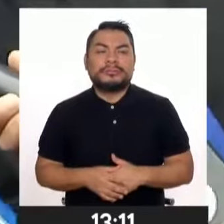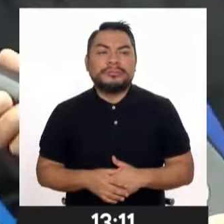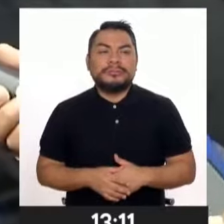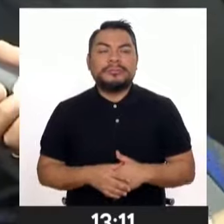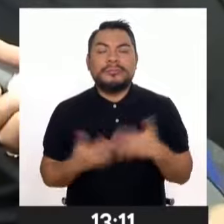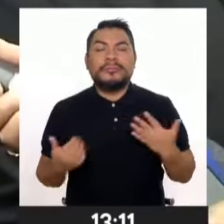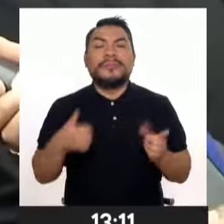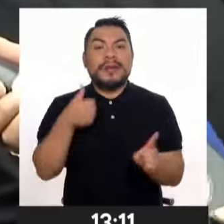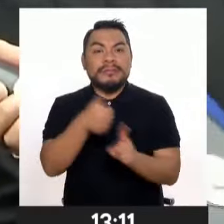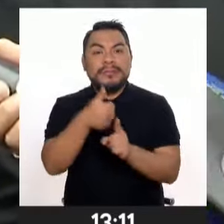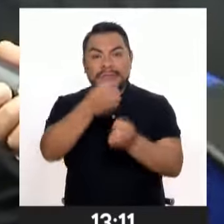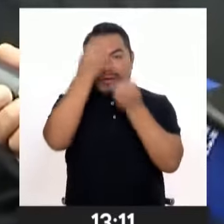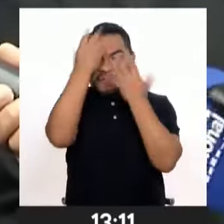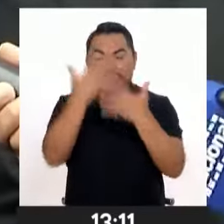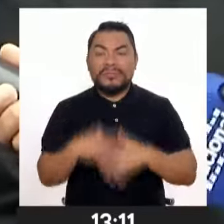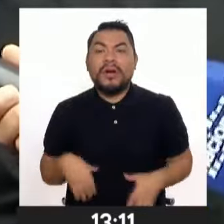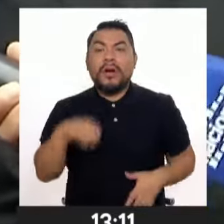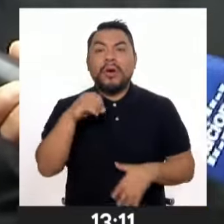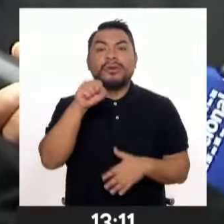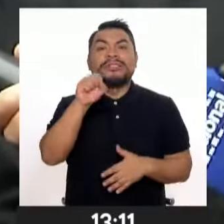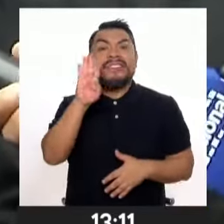El propio informe del OCB